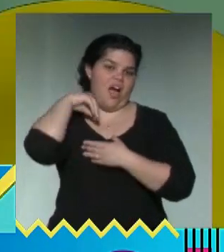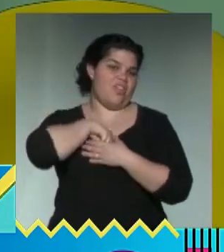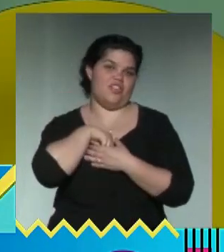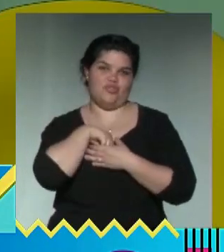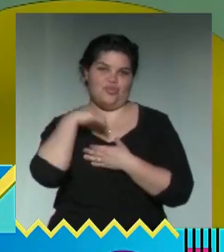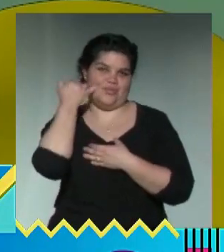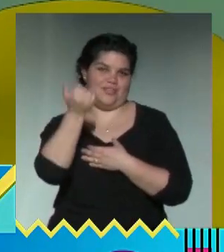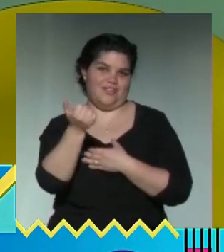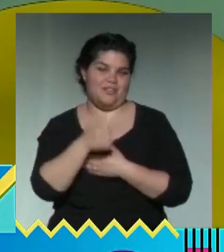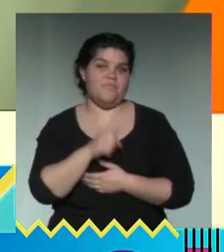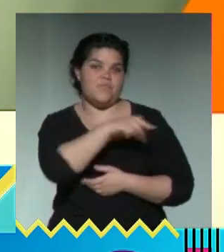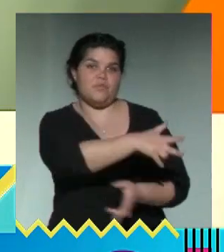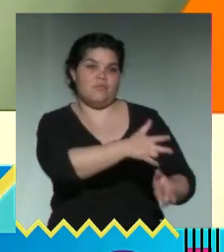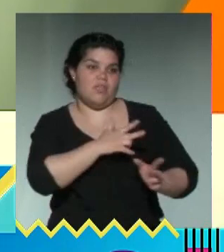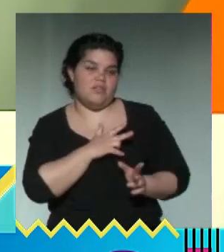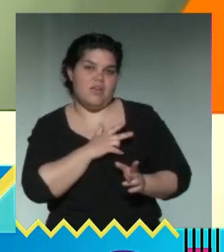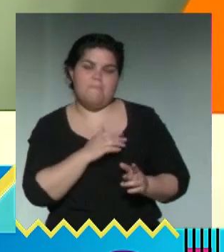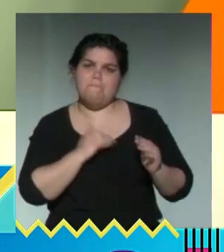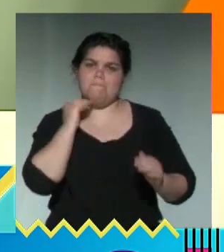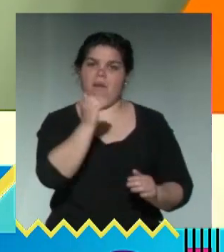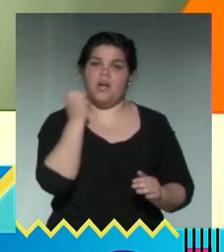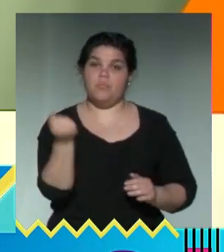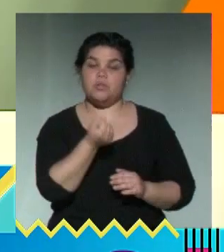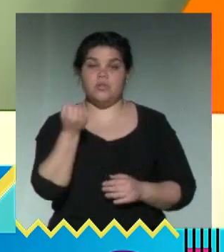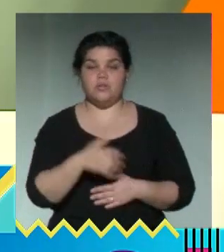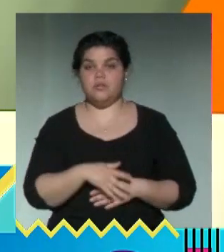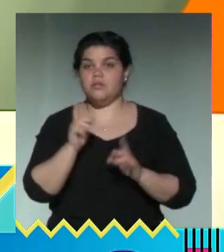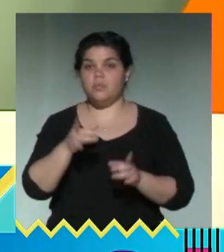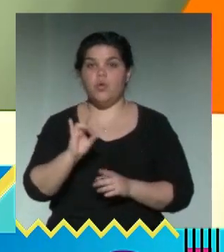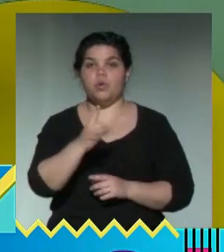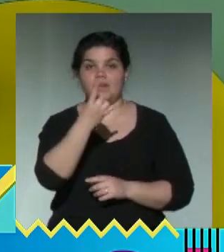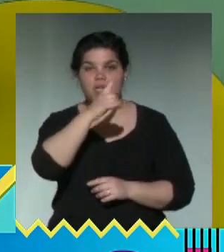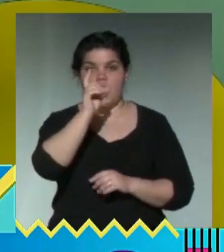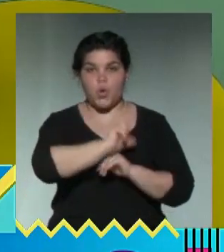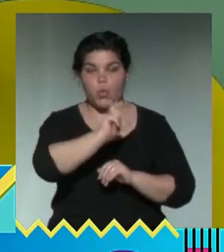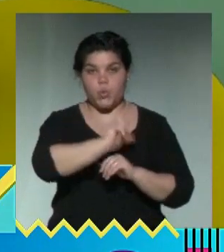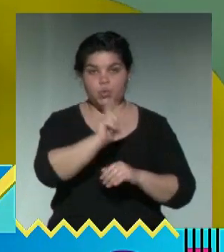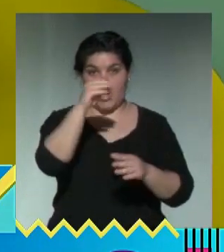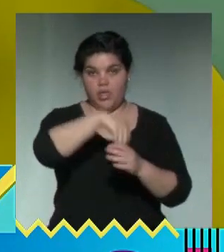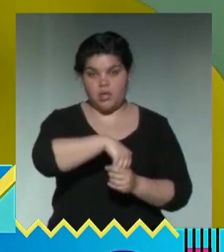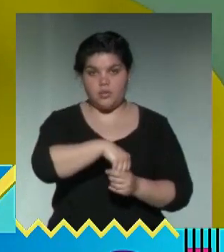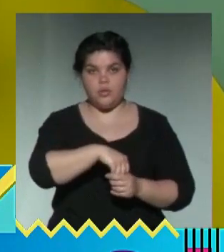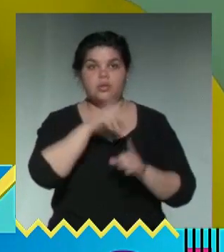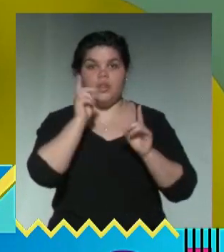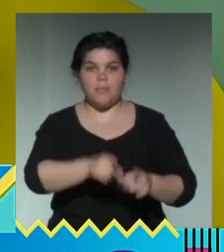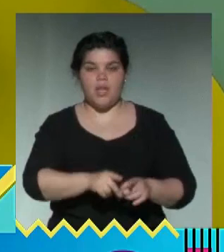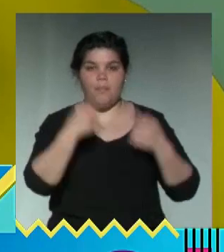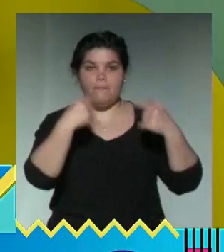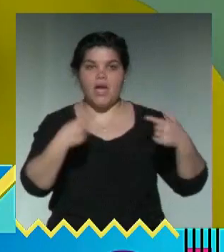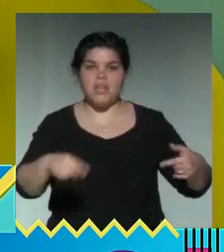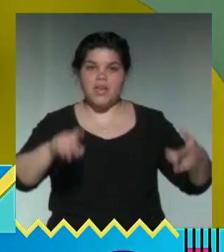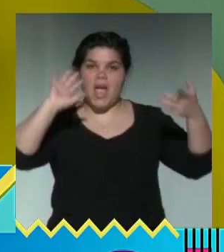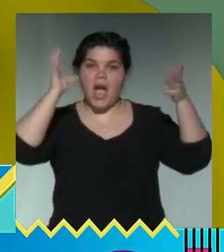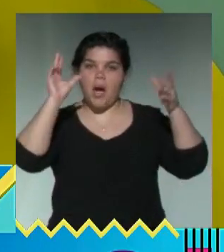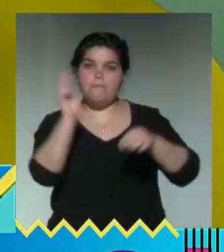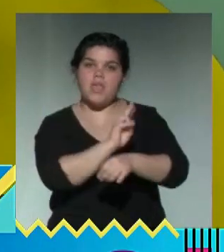decías vos, Ana, cobra más significancia. Sí, en la Universidad de Cuyo al menos hemos incorporado contenidos ambientales en casi todas las